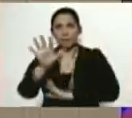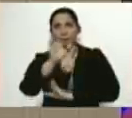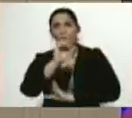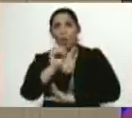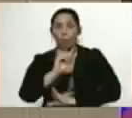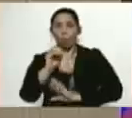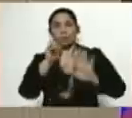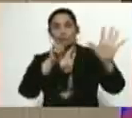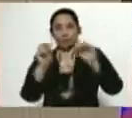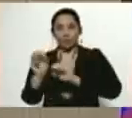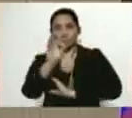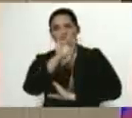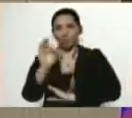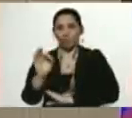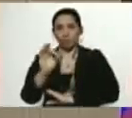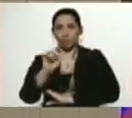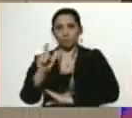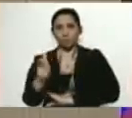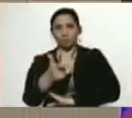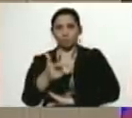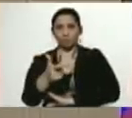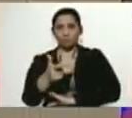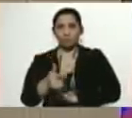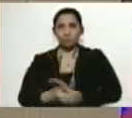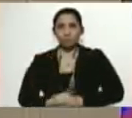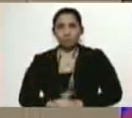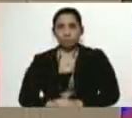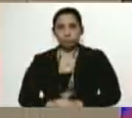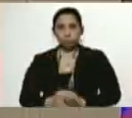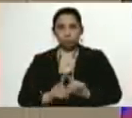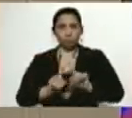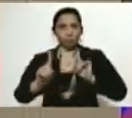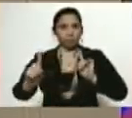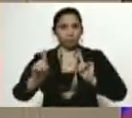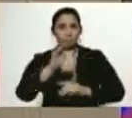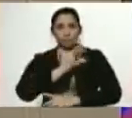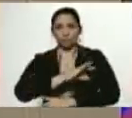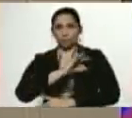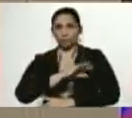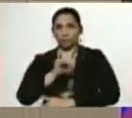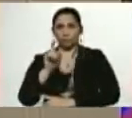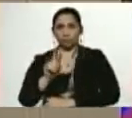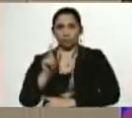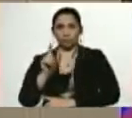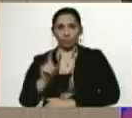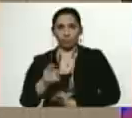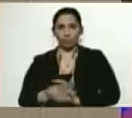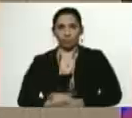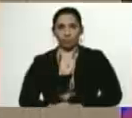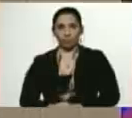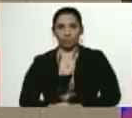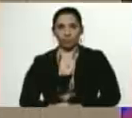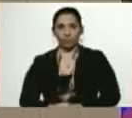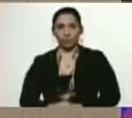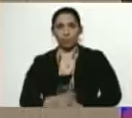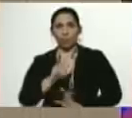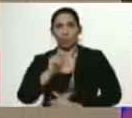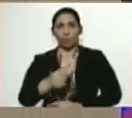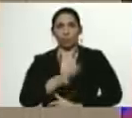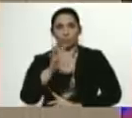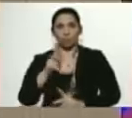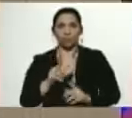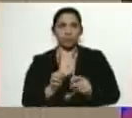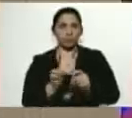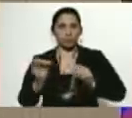65-70% de grado alcohólico, la distancia social necesaria de al menos 1,5 metros entre una